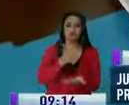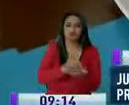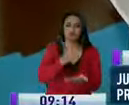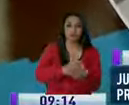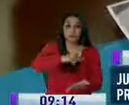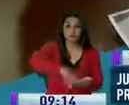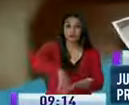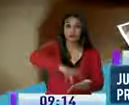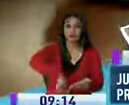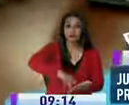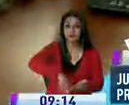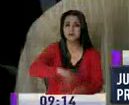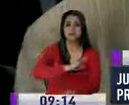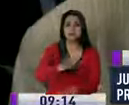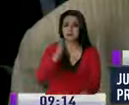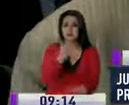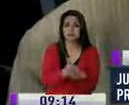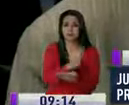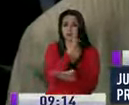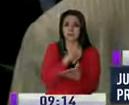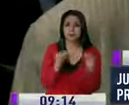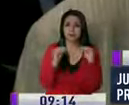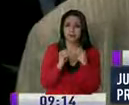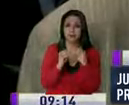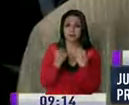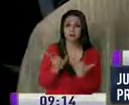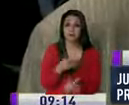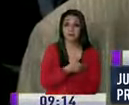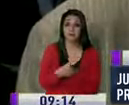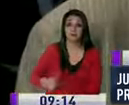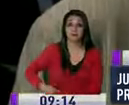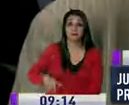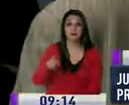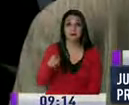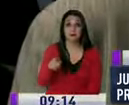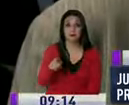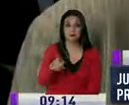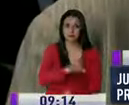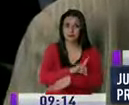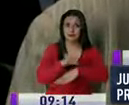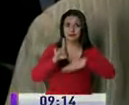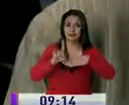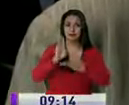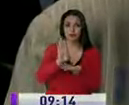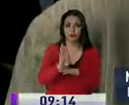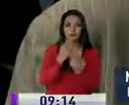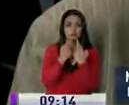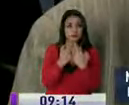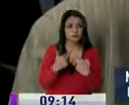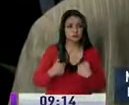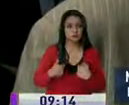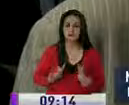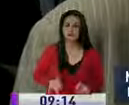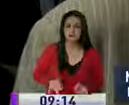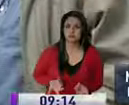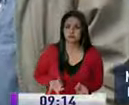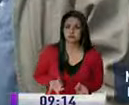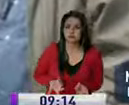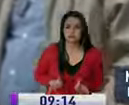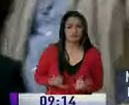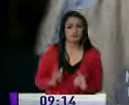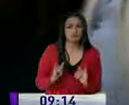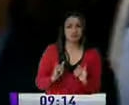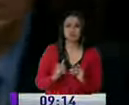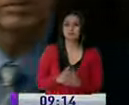este valor de las pensiones. Y el actual presidente, el señor Rodas, pues hasta este momento no nos ha dado un resultado positivo.